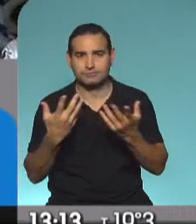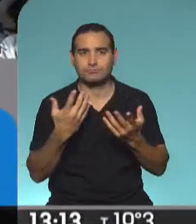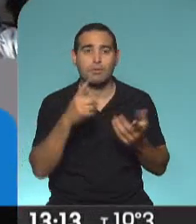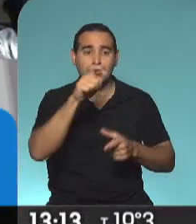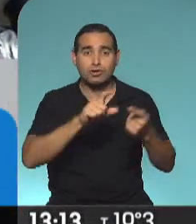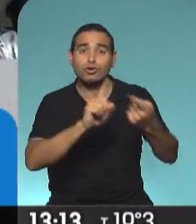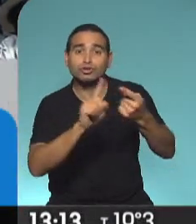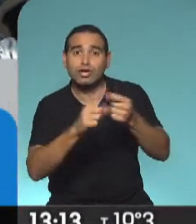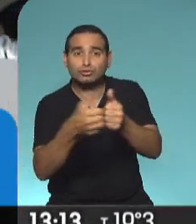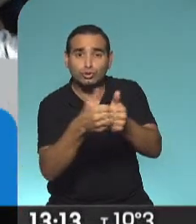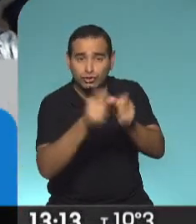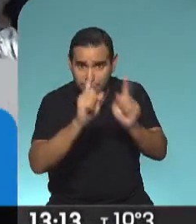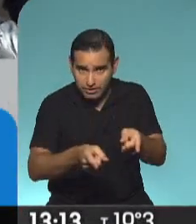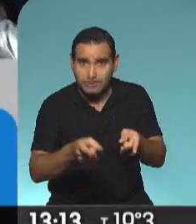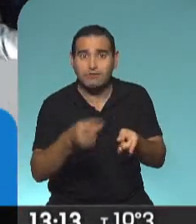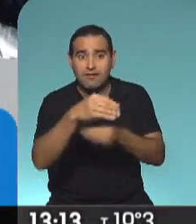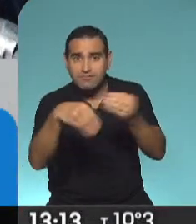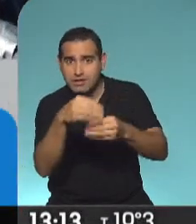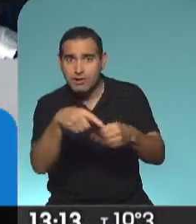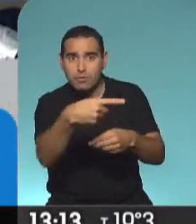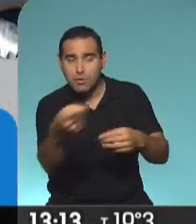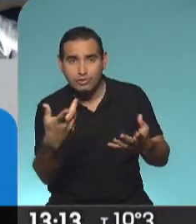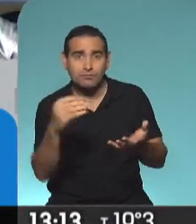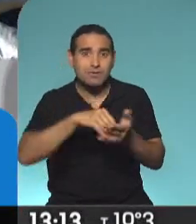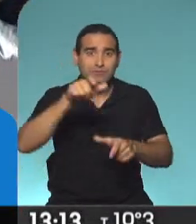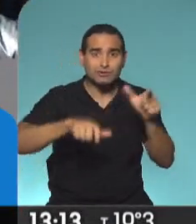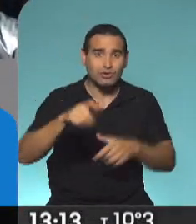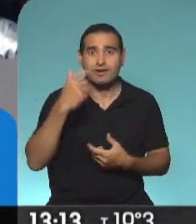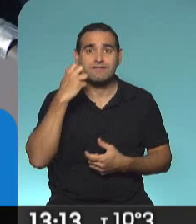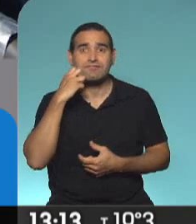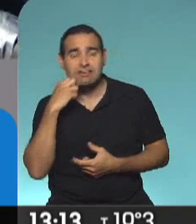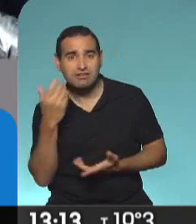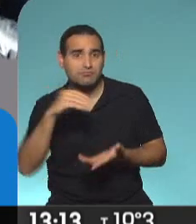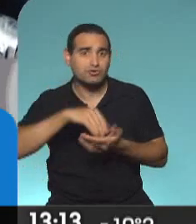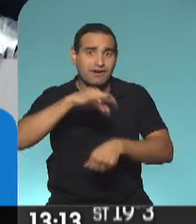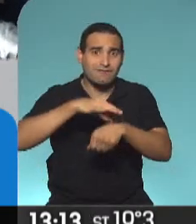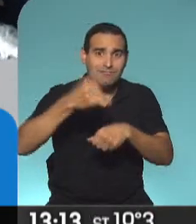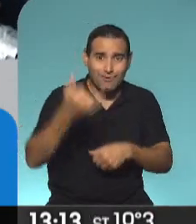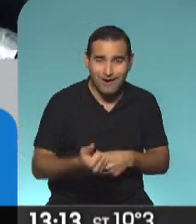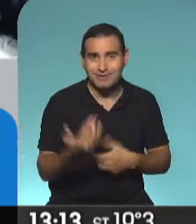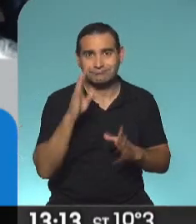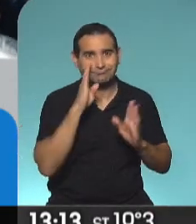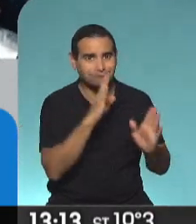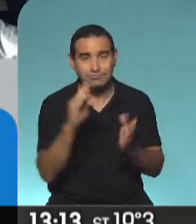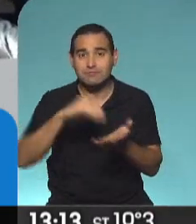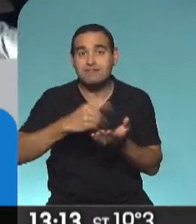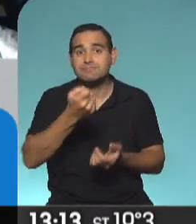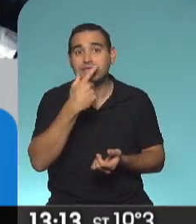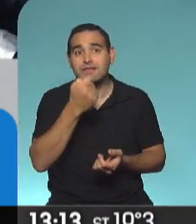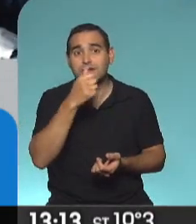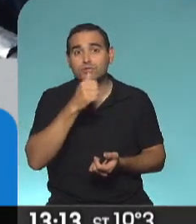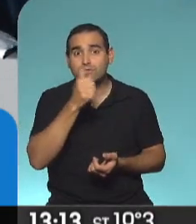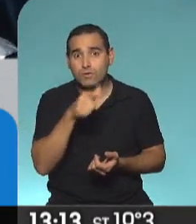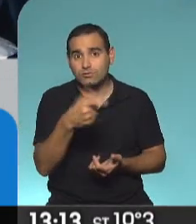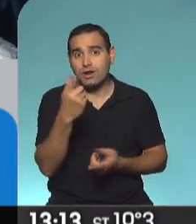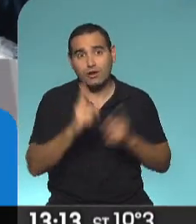solamente contacto estrecho, sino todas aquellas personas vulnerables, asistiéndolos por sobre todas las cosas en la asistencia de su medicación habitual, que la mayoría